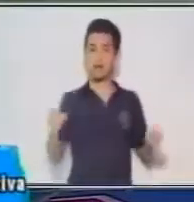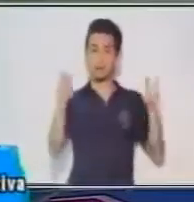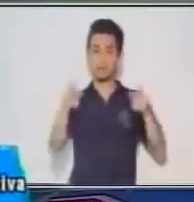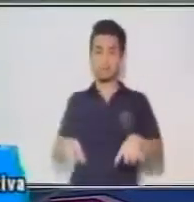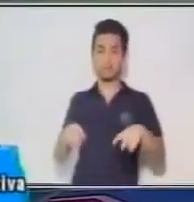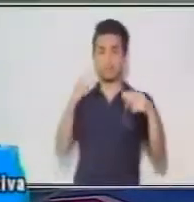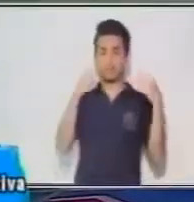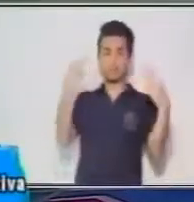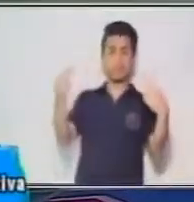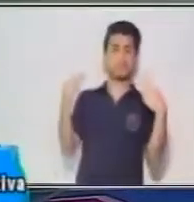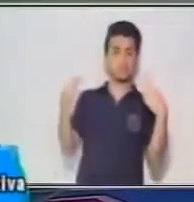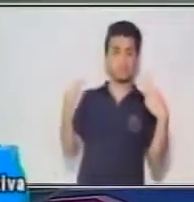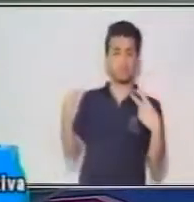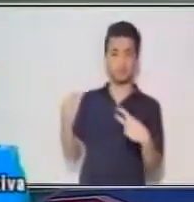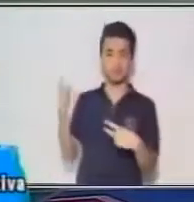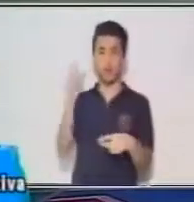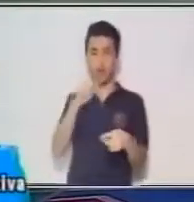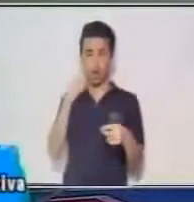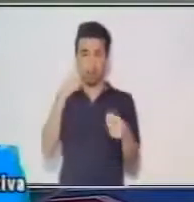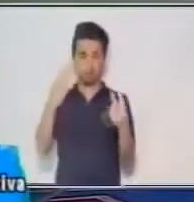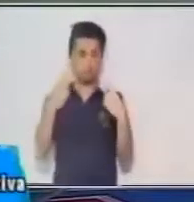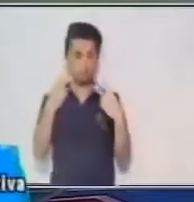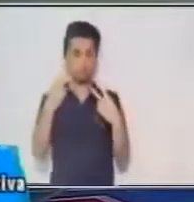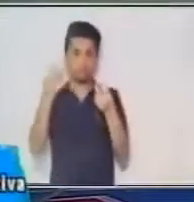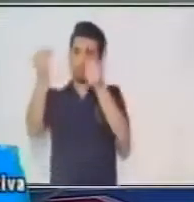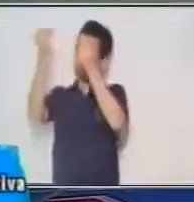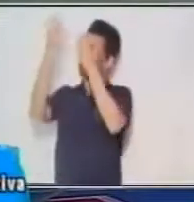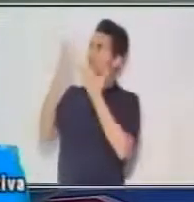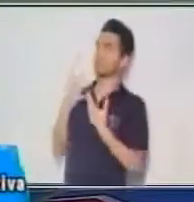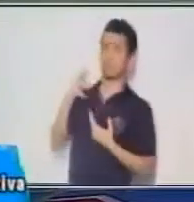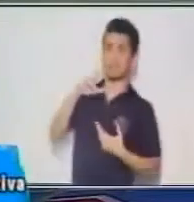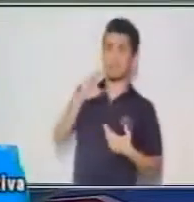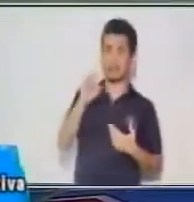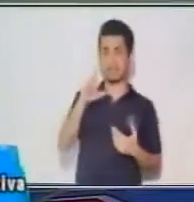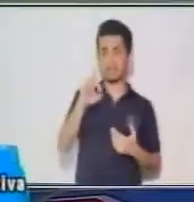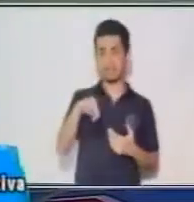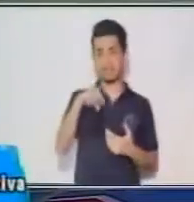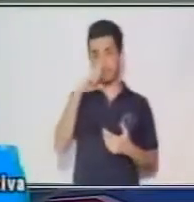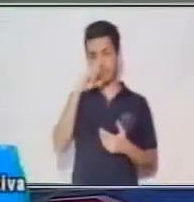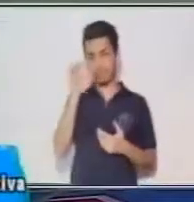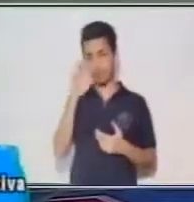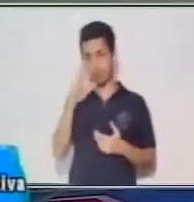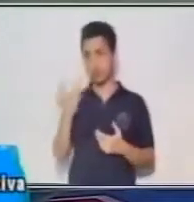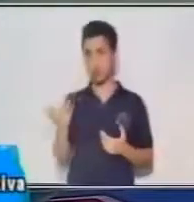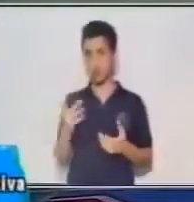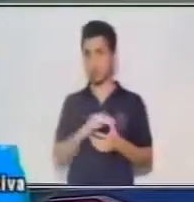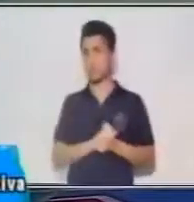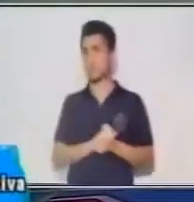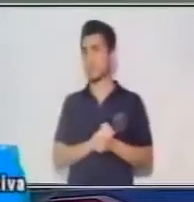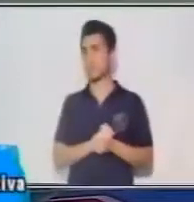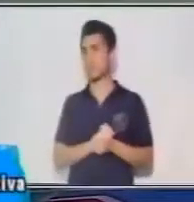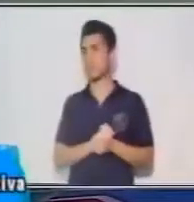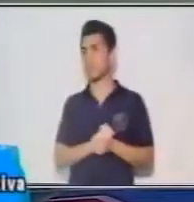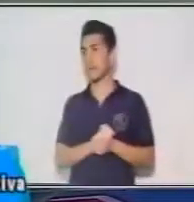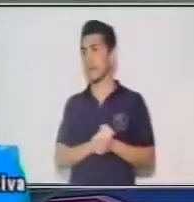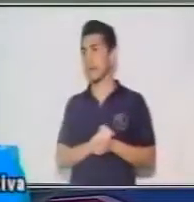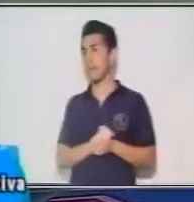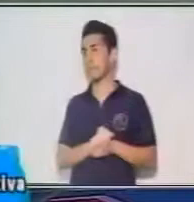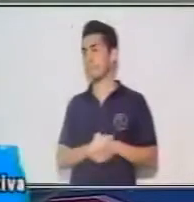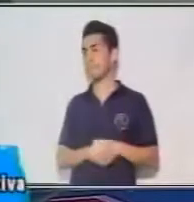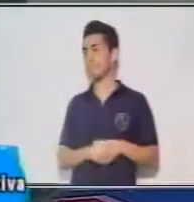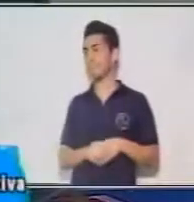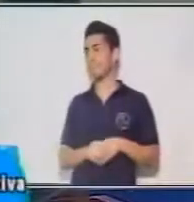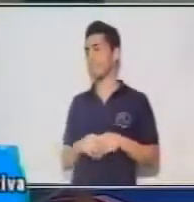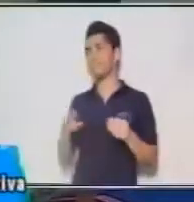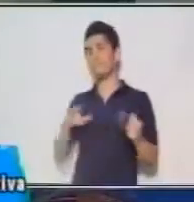receptor, porque si no es así, entonces no cumple el objetivo este tema. Bien, vamos al